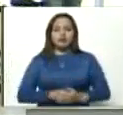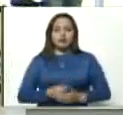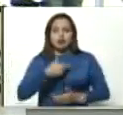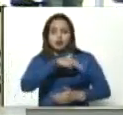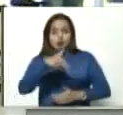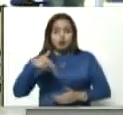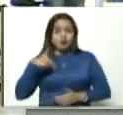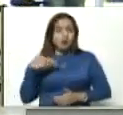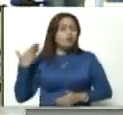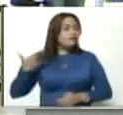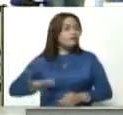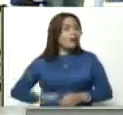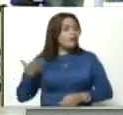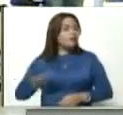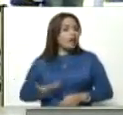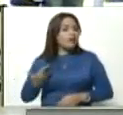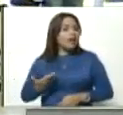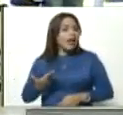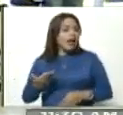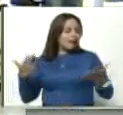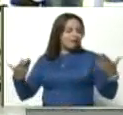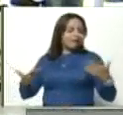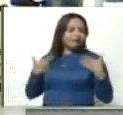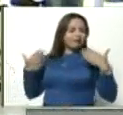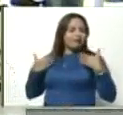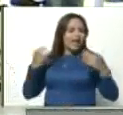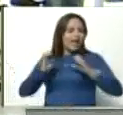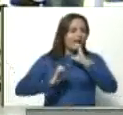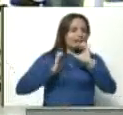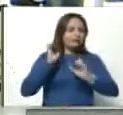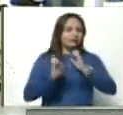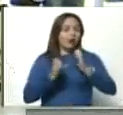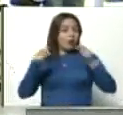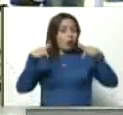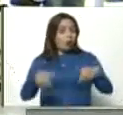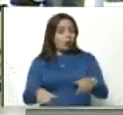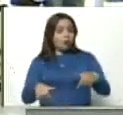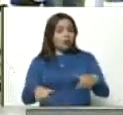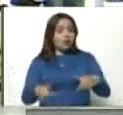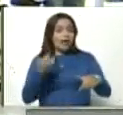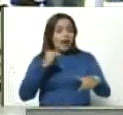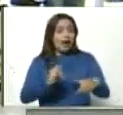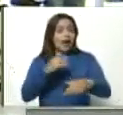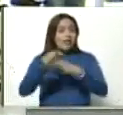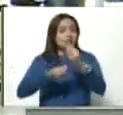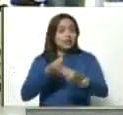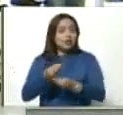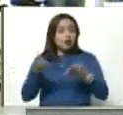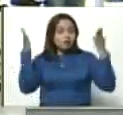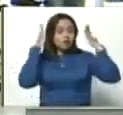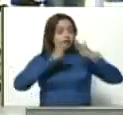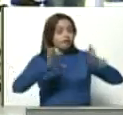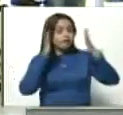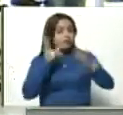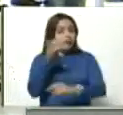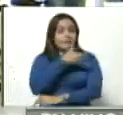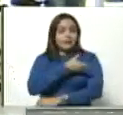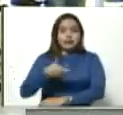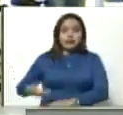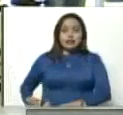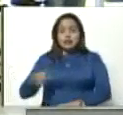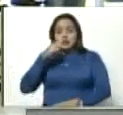es un motivo de entusiasmo, de alegría, el que hoy estemos cumpliendo las orientaciones de nuestro